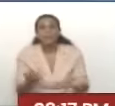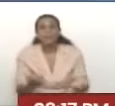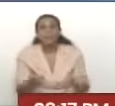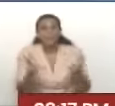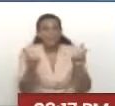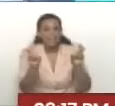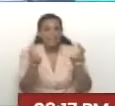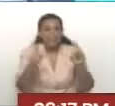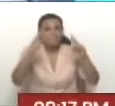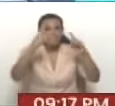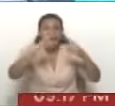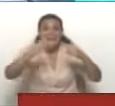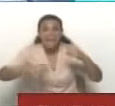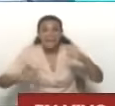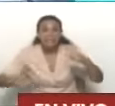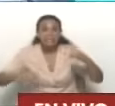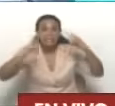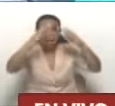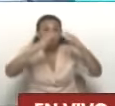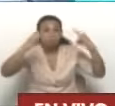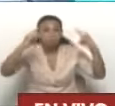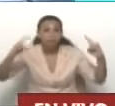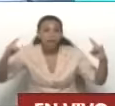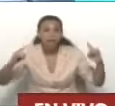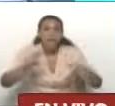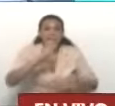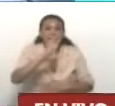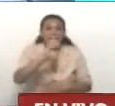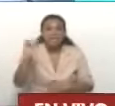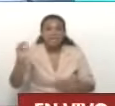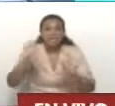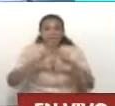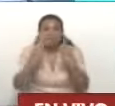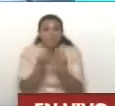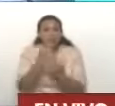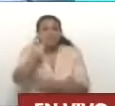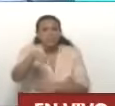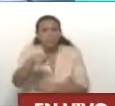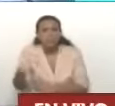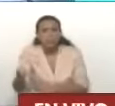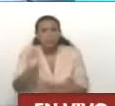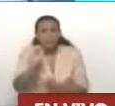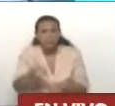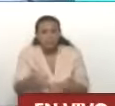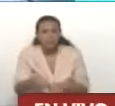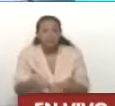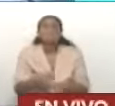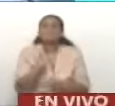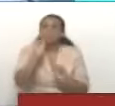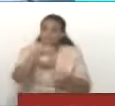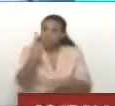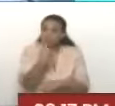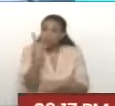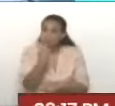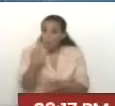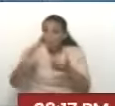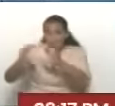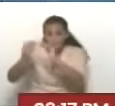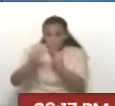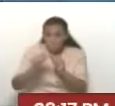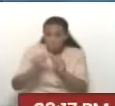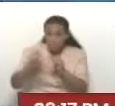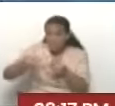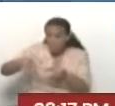tema del tendido eléctrico a más de 500 familias, ¿correcto? Sí, solamente en la comunidad del